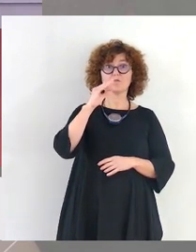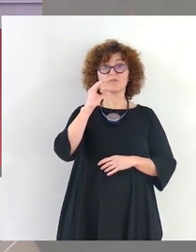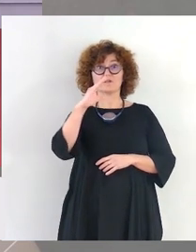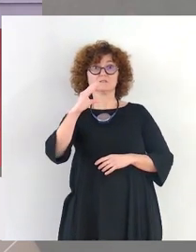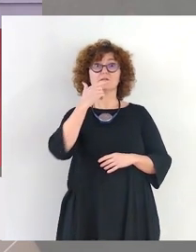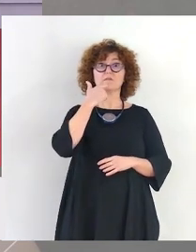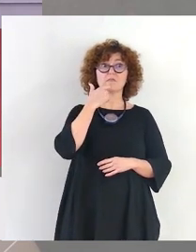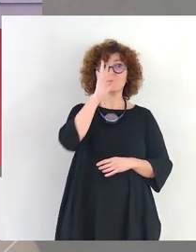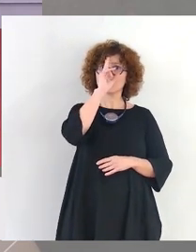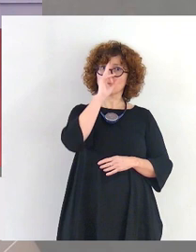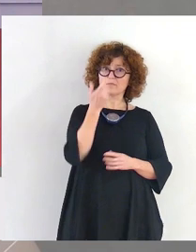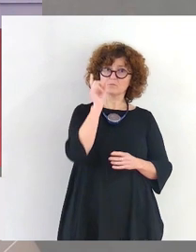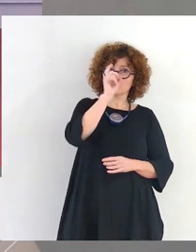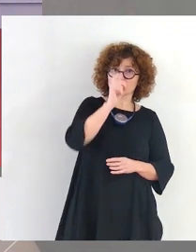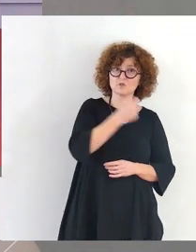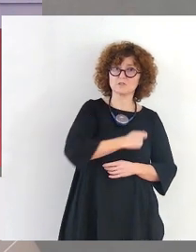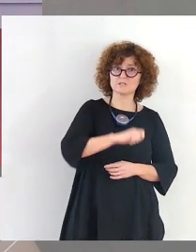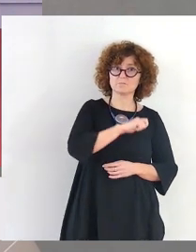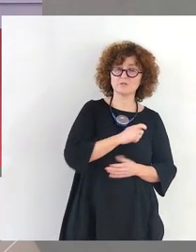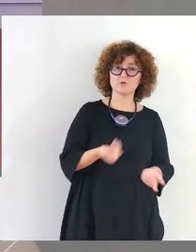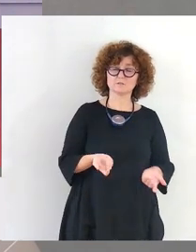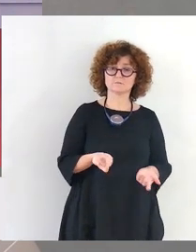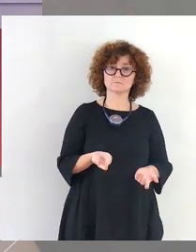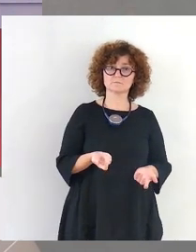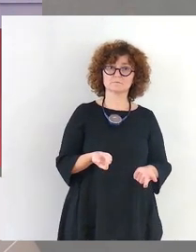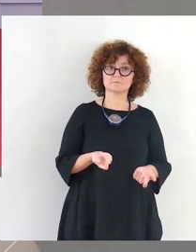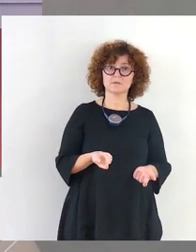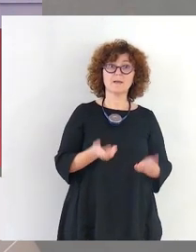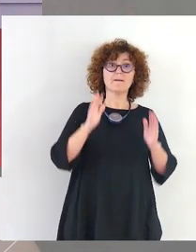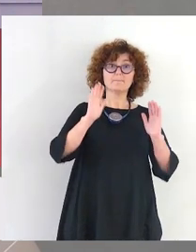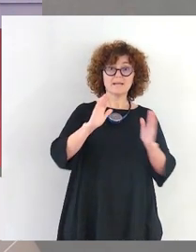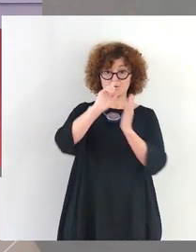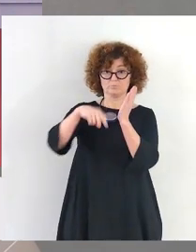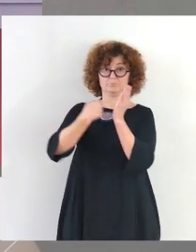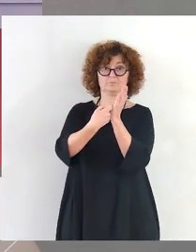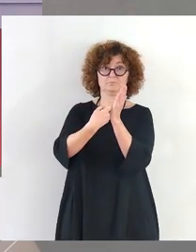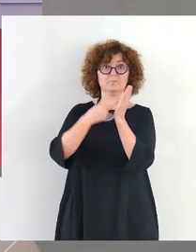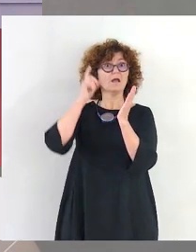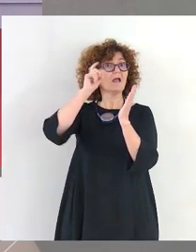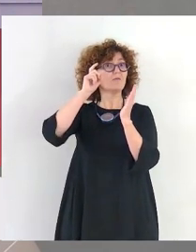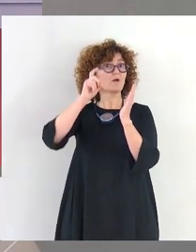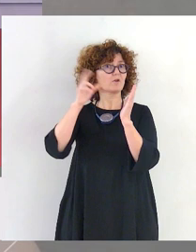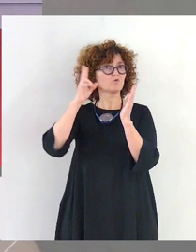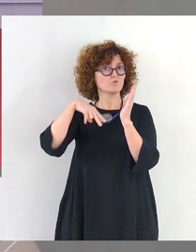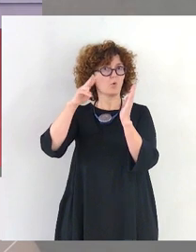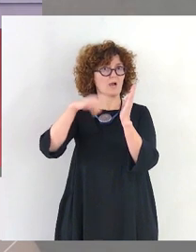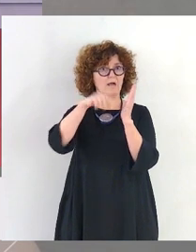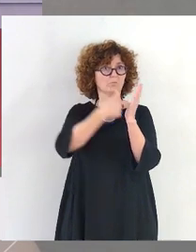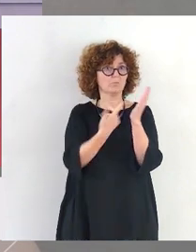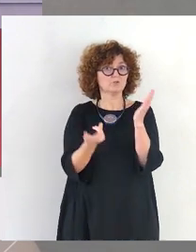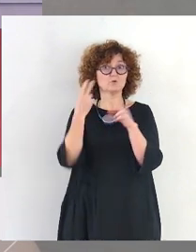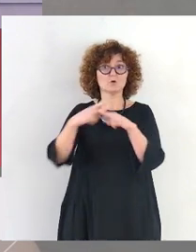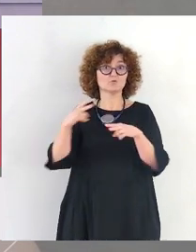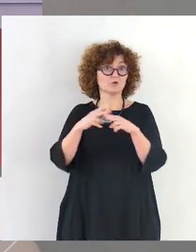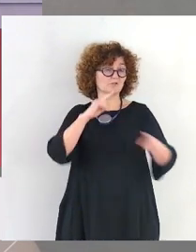preocupaciones de los españoles entonces nunca aparece la educación Pues los políticos no lo van a